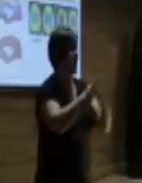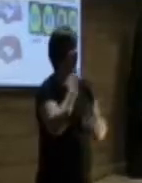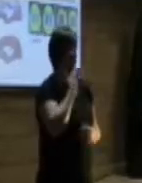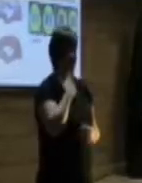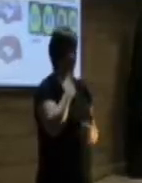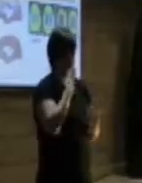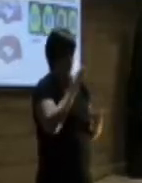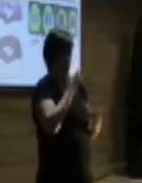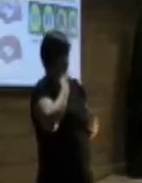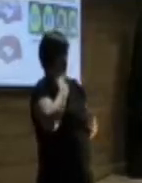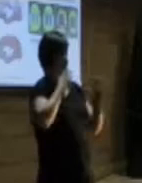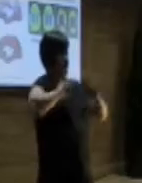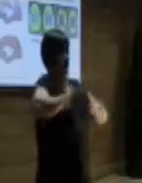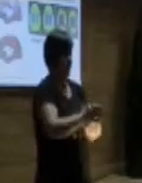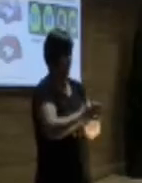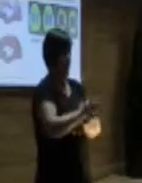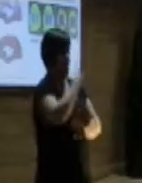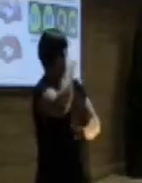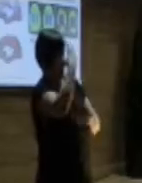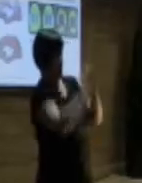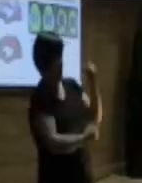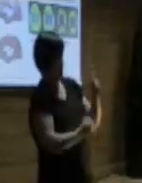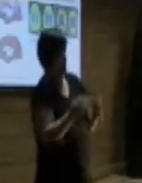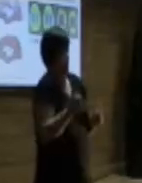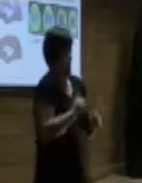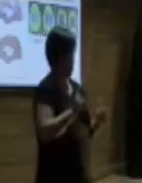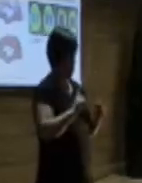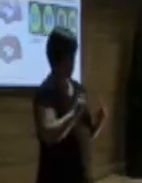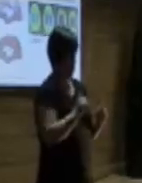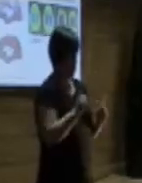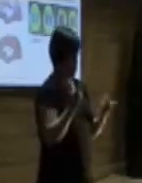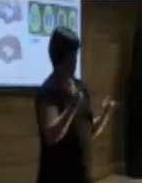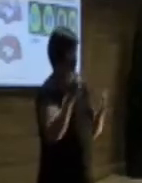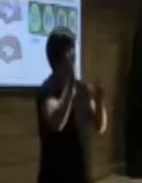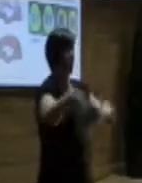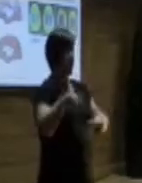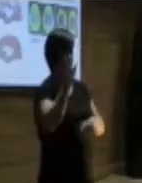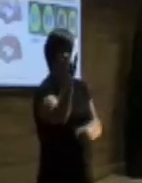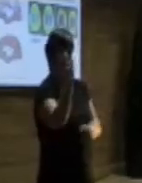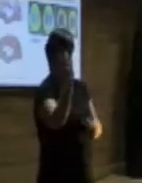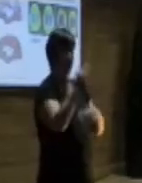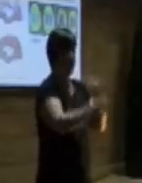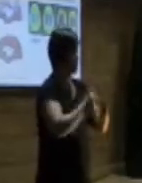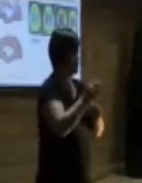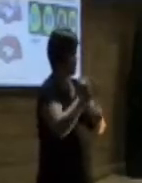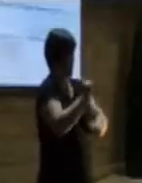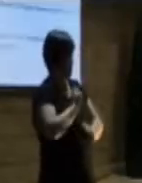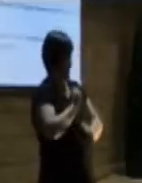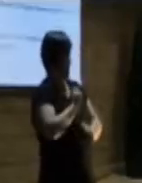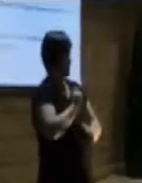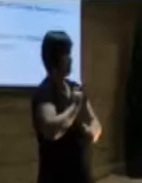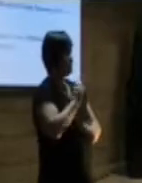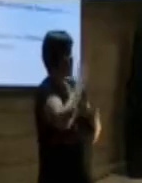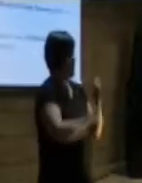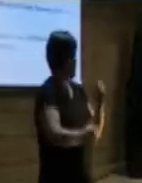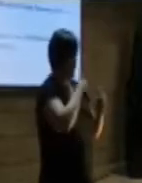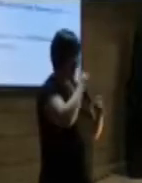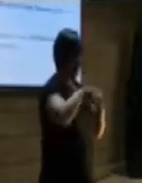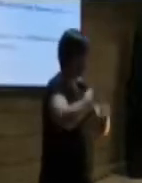senil evita y pone barreras al acceso a una buena información, al acceso a un tratamiento